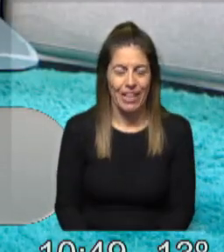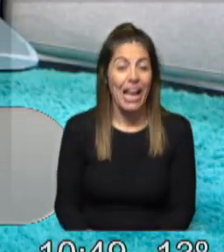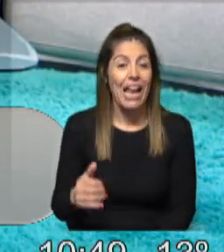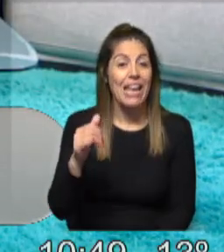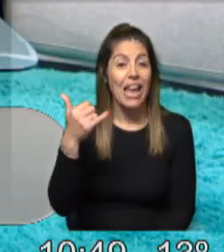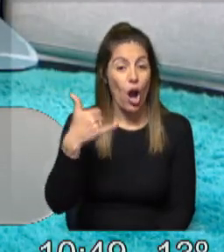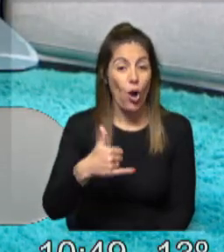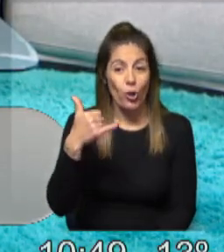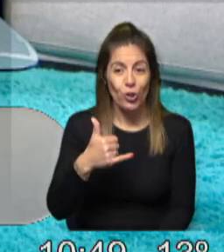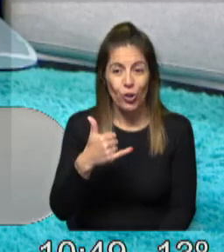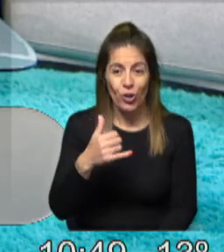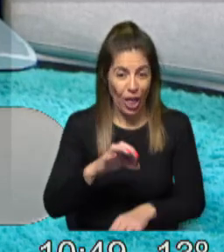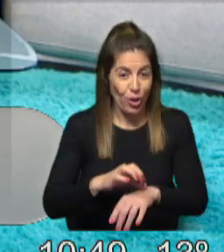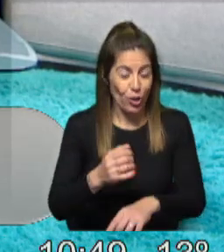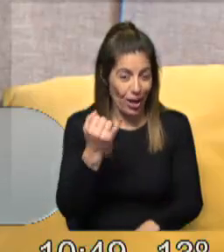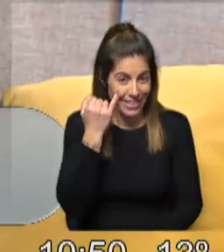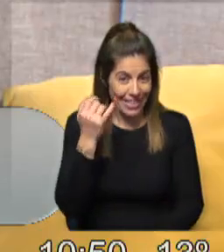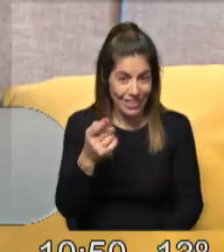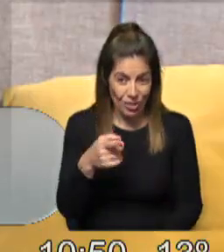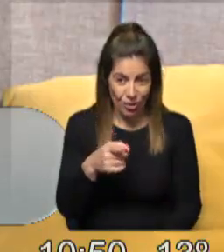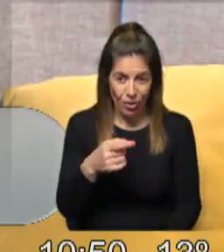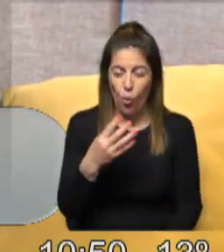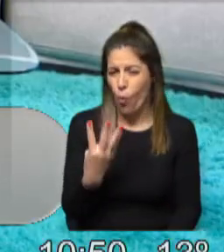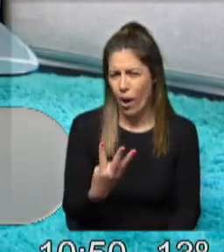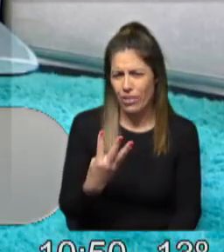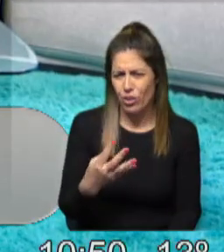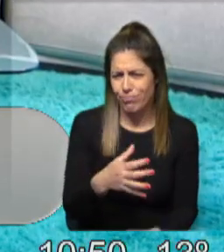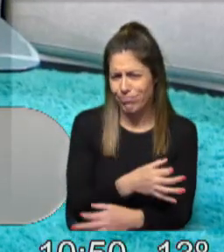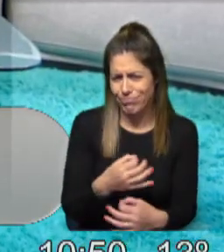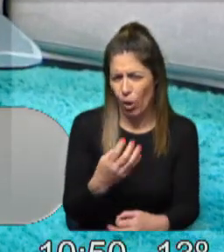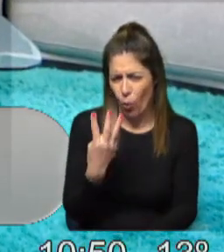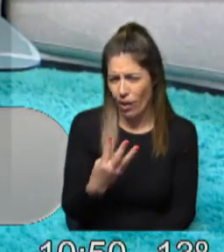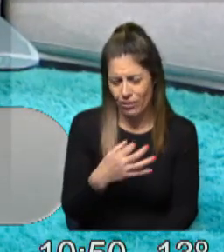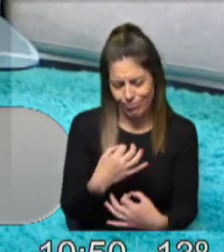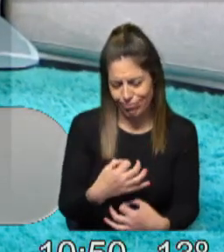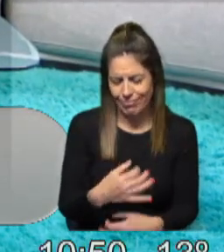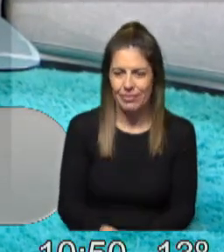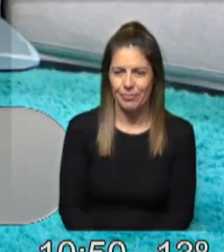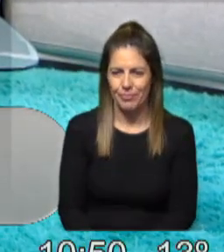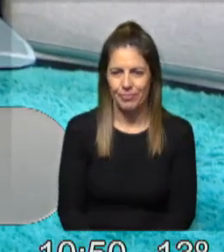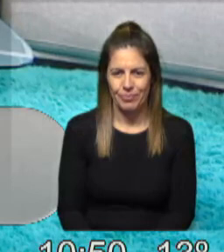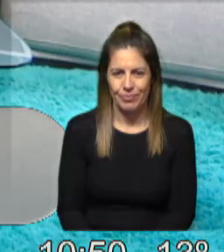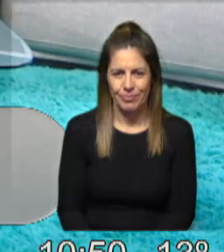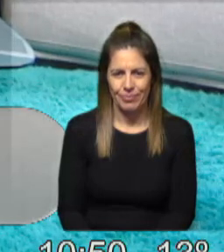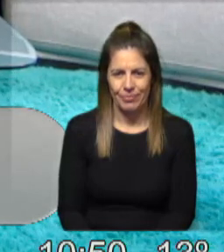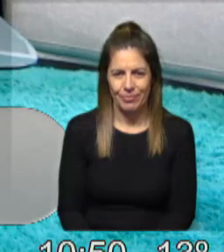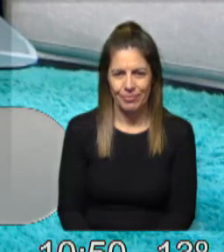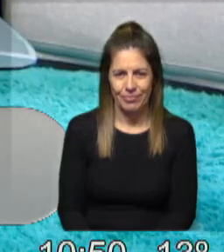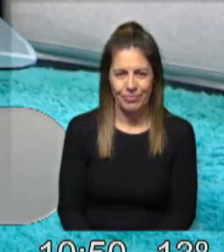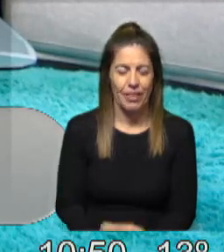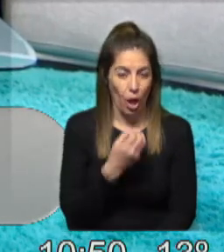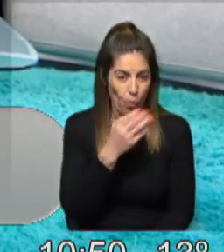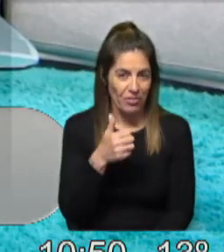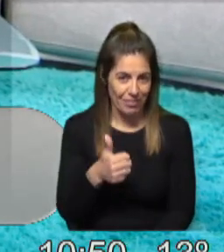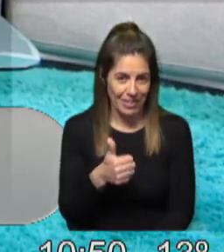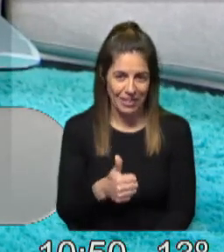Es extraordinario. Y para hablar de campo femenino. No, tiene un 4 tranquilo por abajo de la pata. Bien. Está muy bien, no es pretenciosa además. Estuviste así